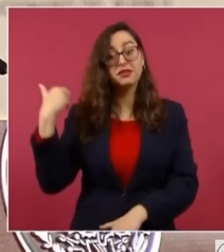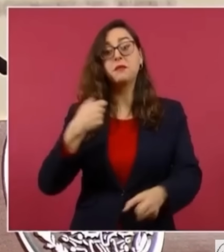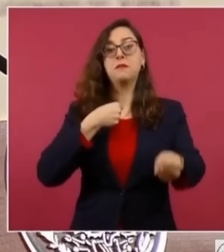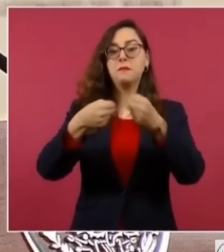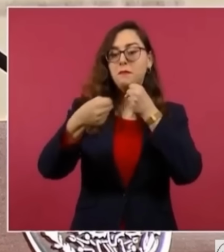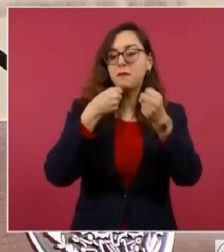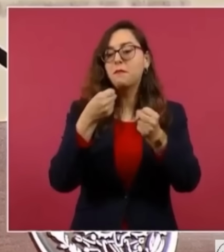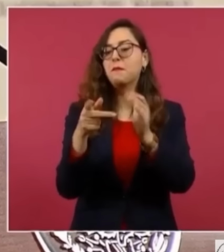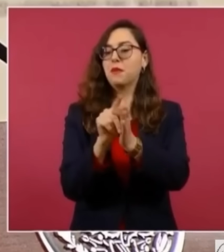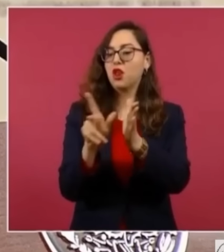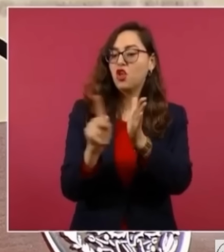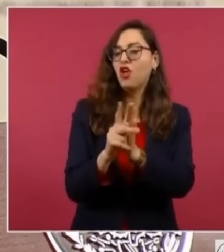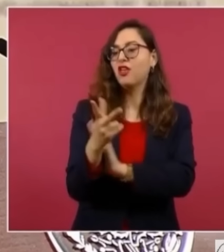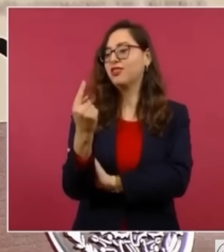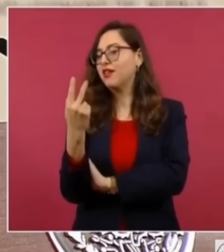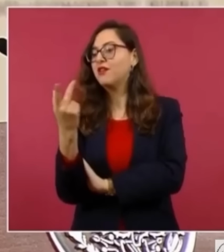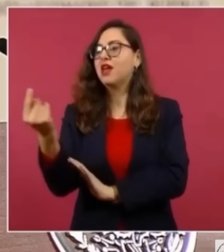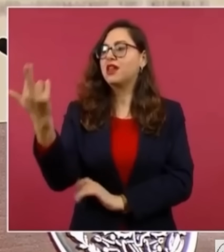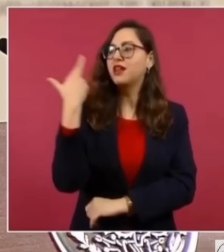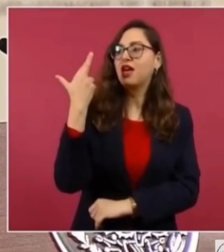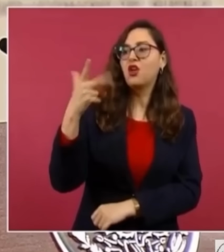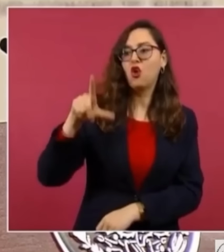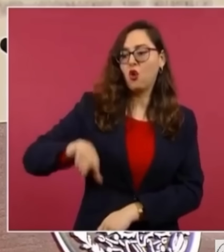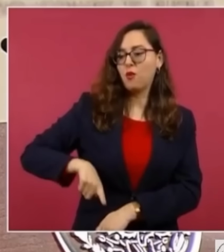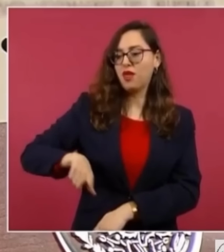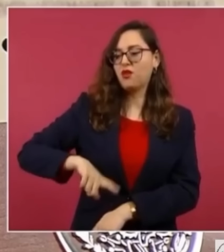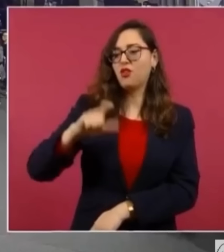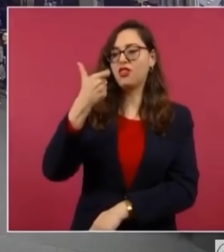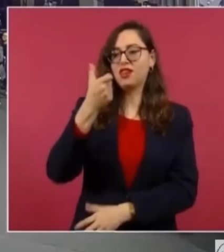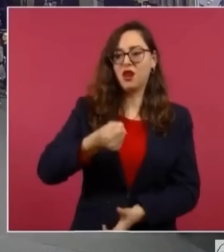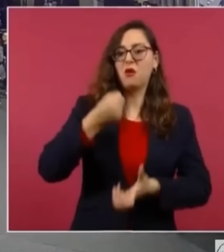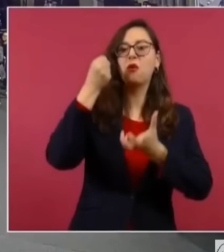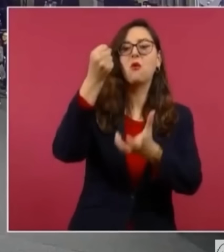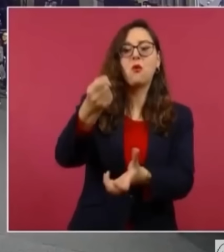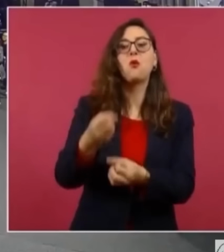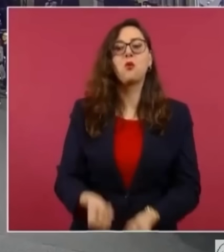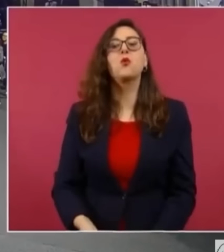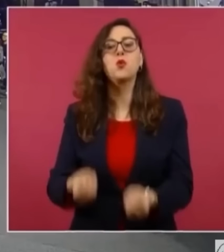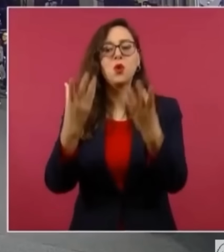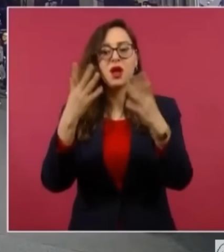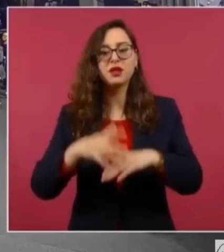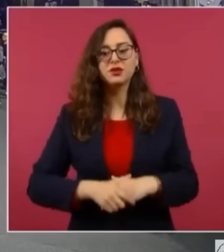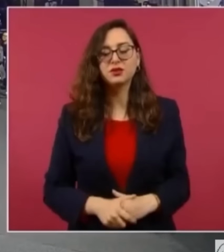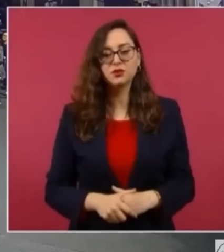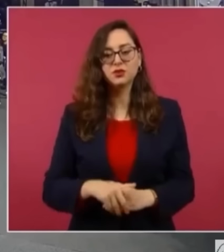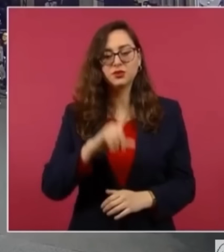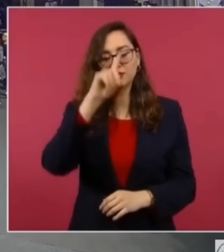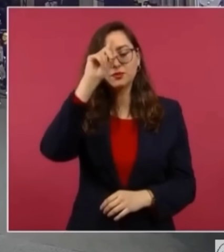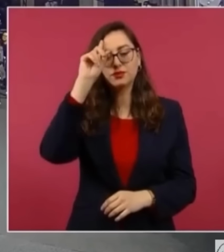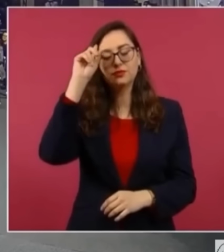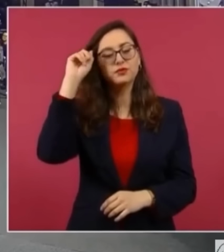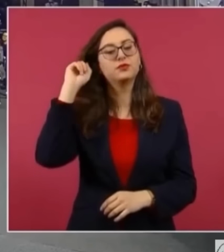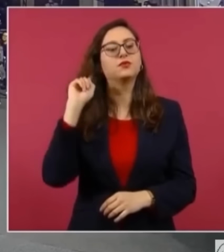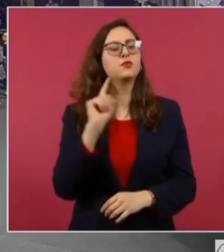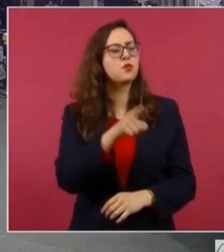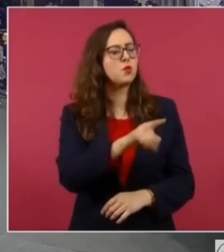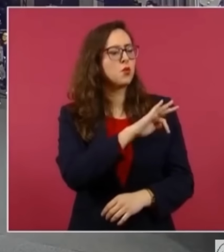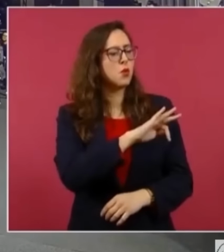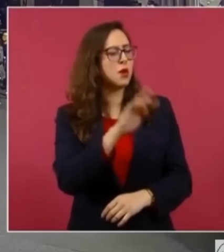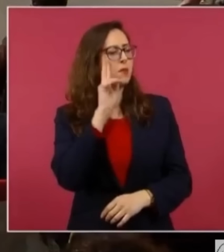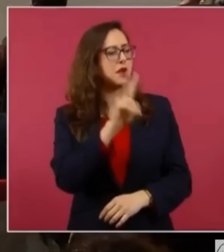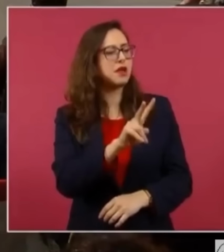vamos a dejarlo de tarea. ¿Por qué no pones a Raimundo Riva Palacio?